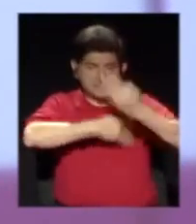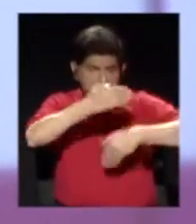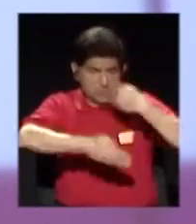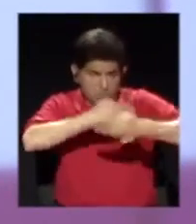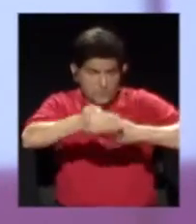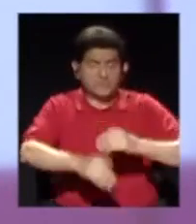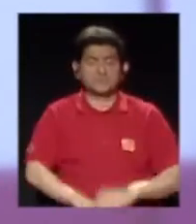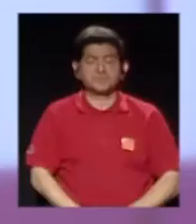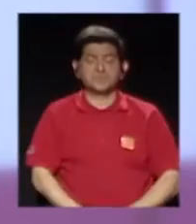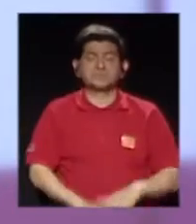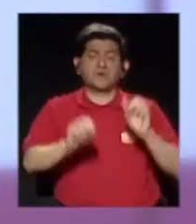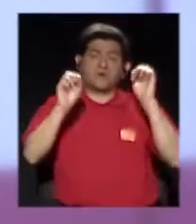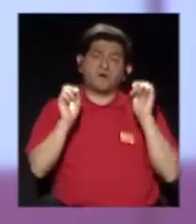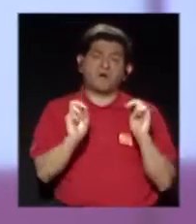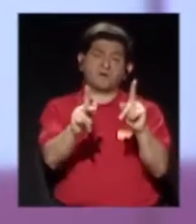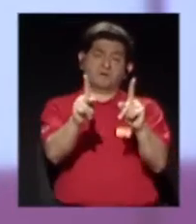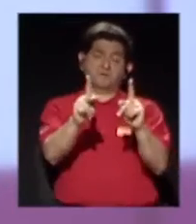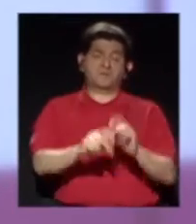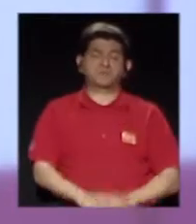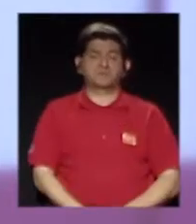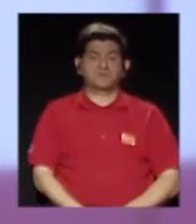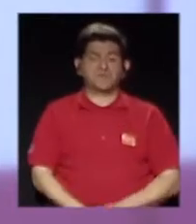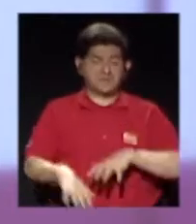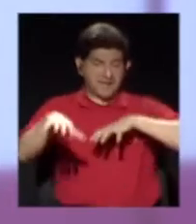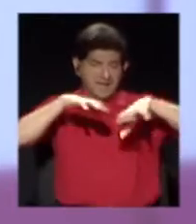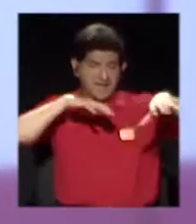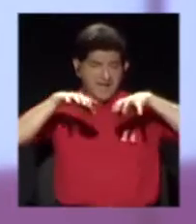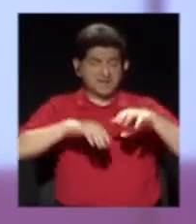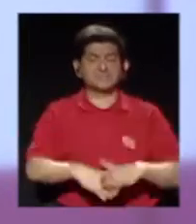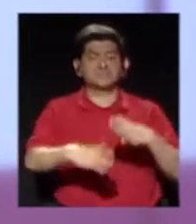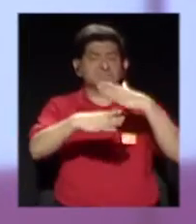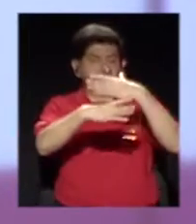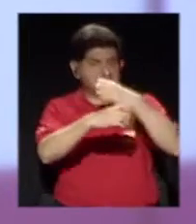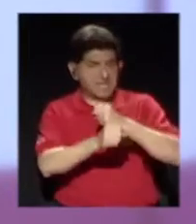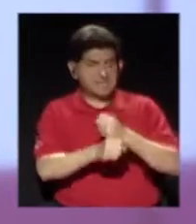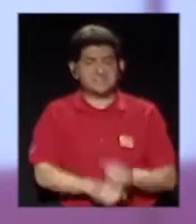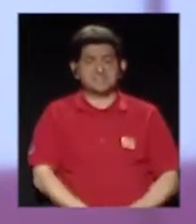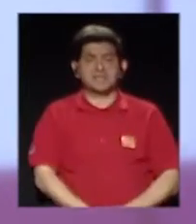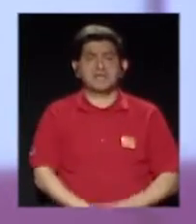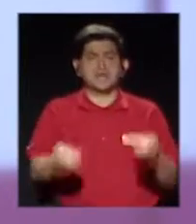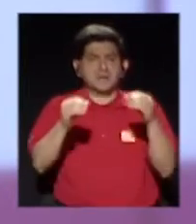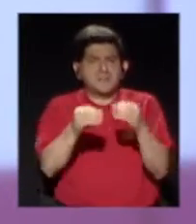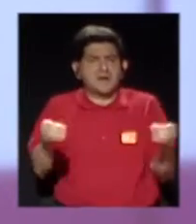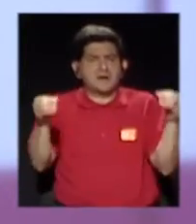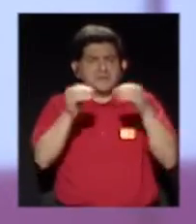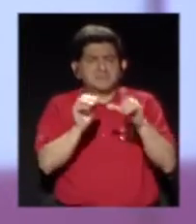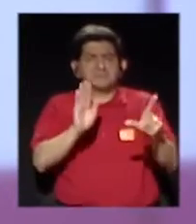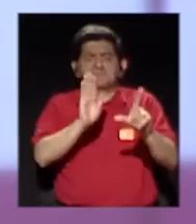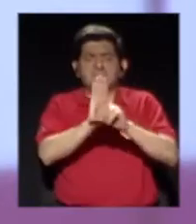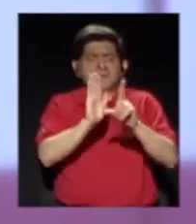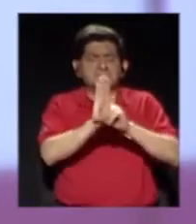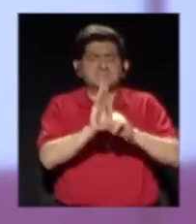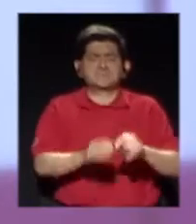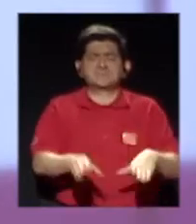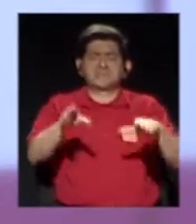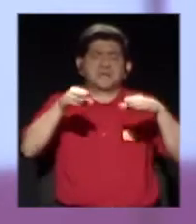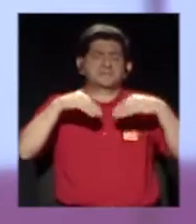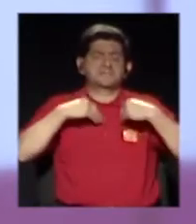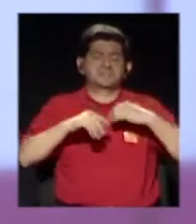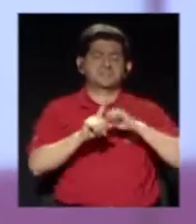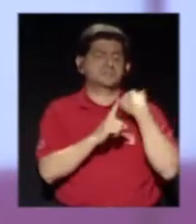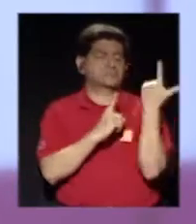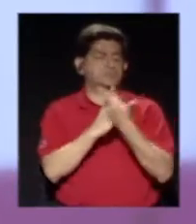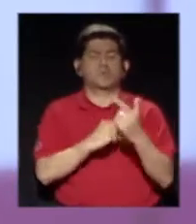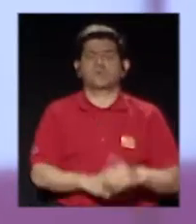permite que este tipo de actos se realicen cada vez con mayor legitimidad social entonces